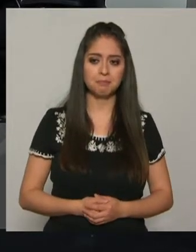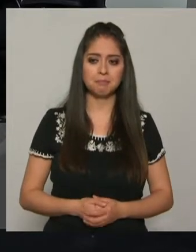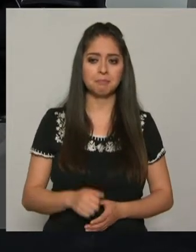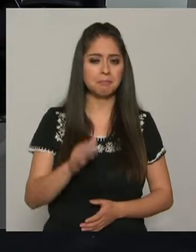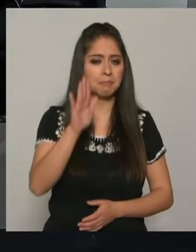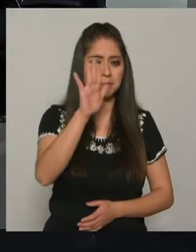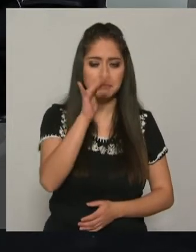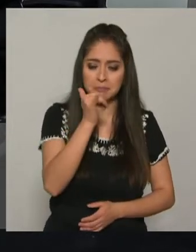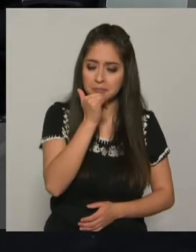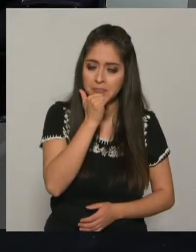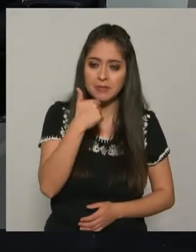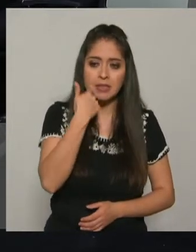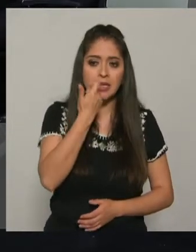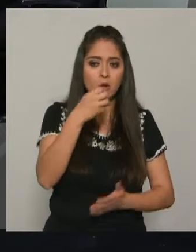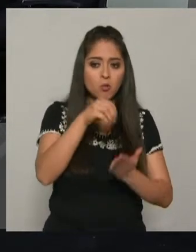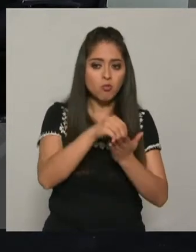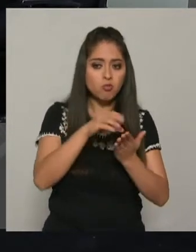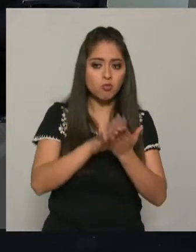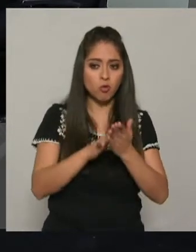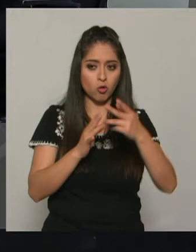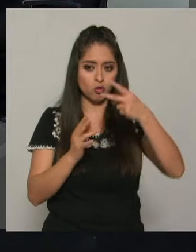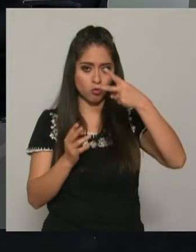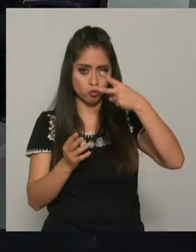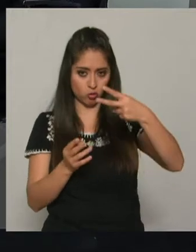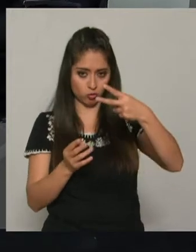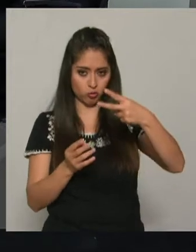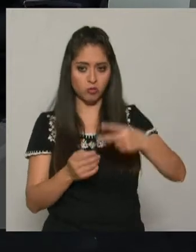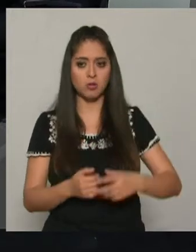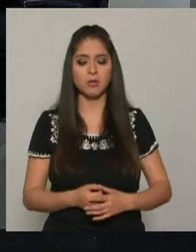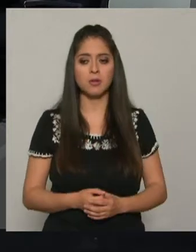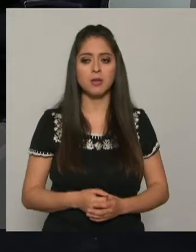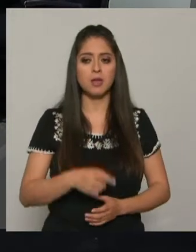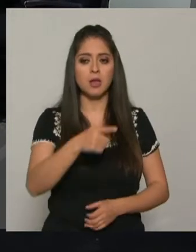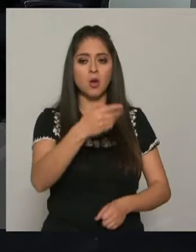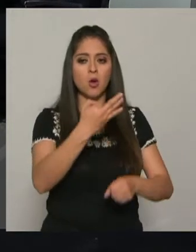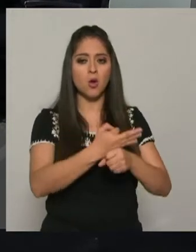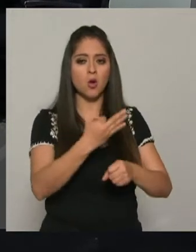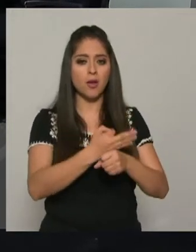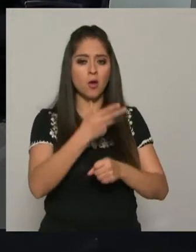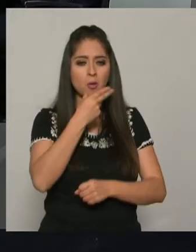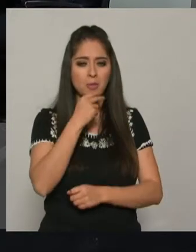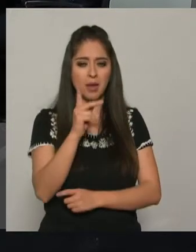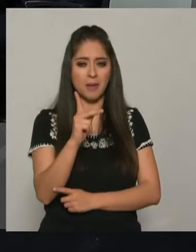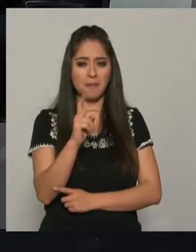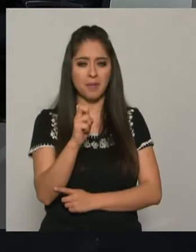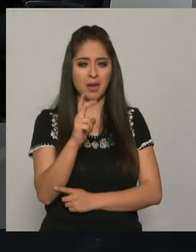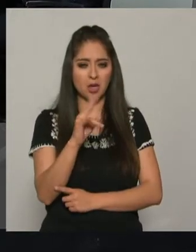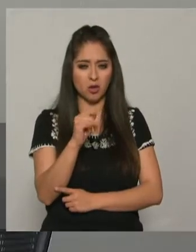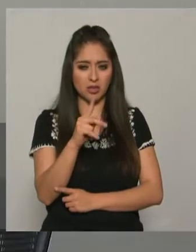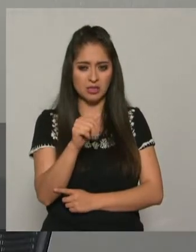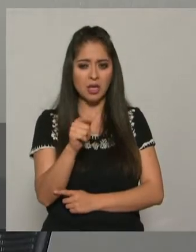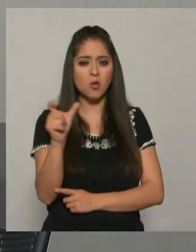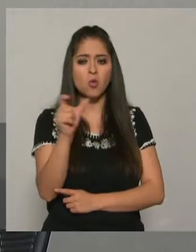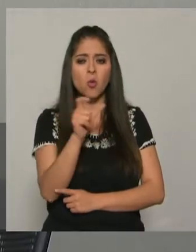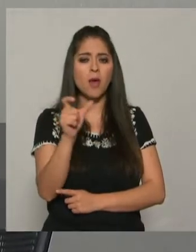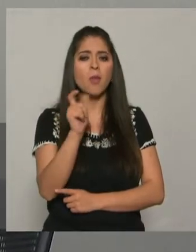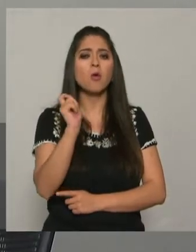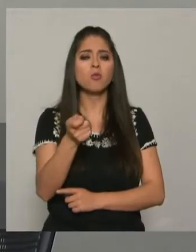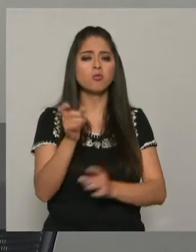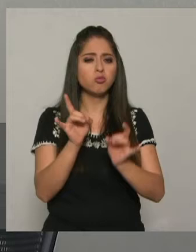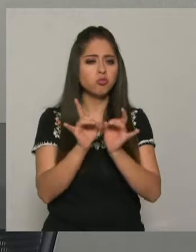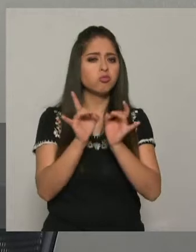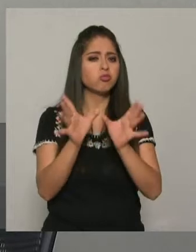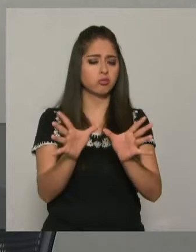Sí. El primero es que el periodista nos pregunta que en qué momento sería viable que esto ocurra. Sí. Uno,